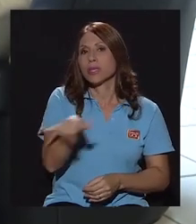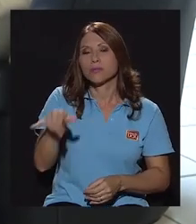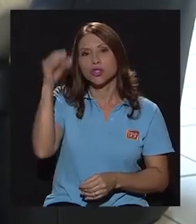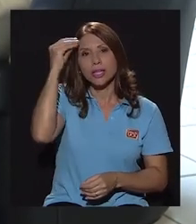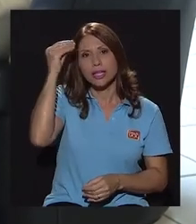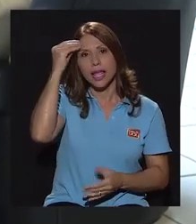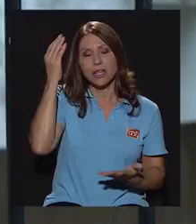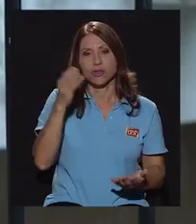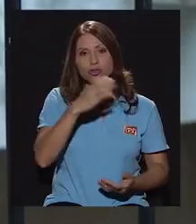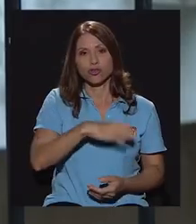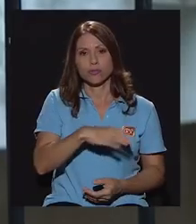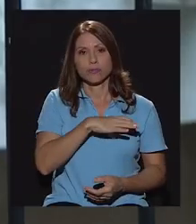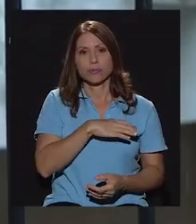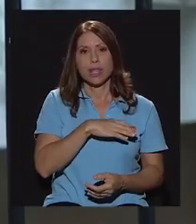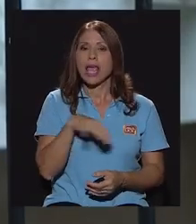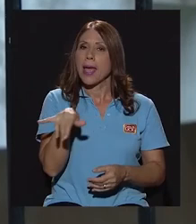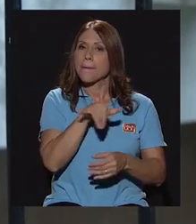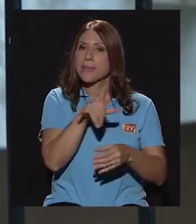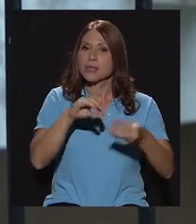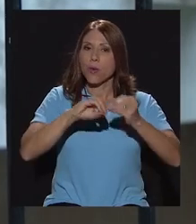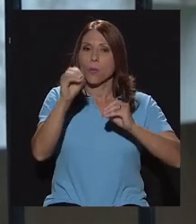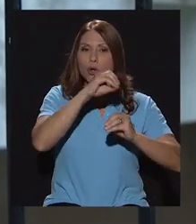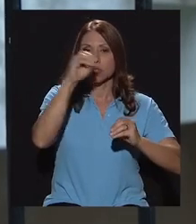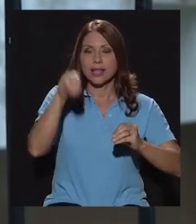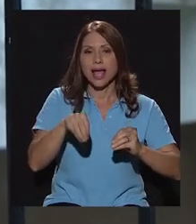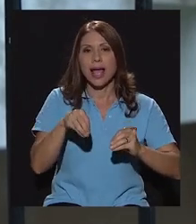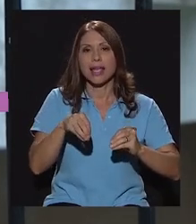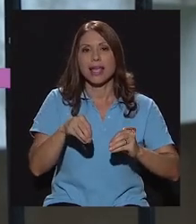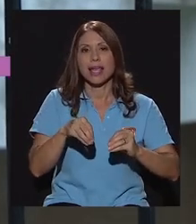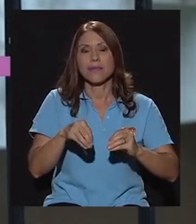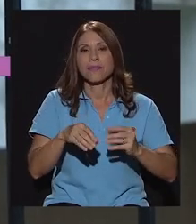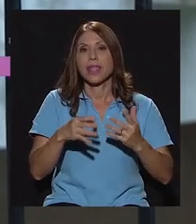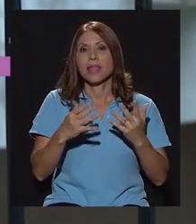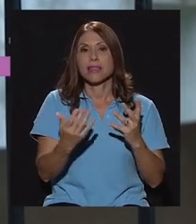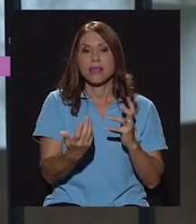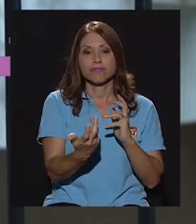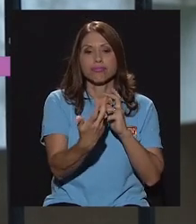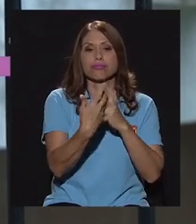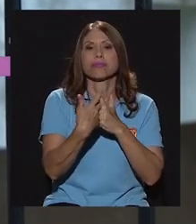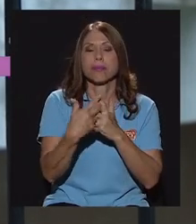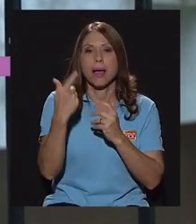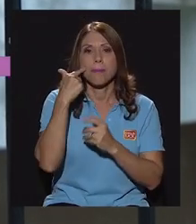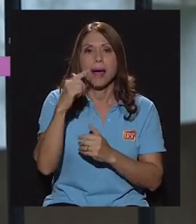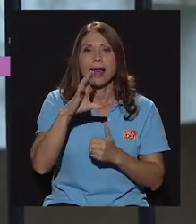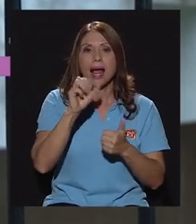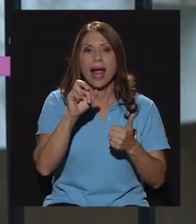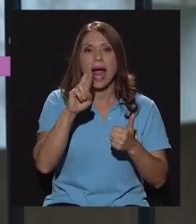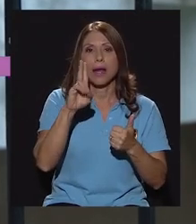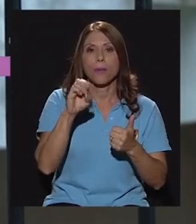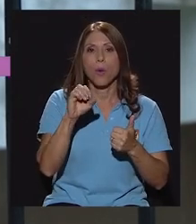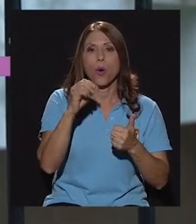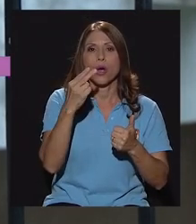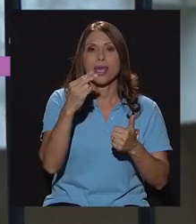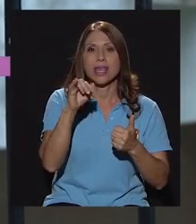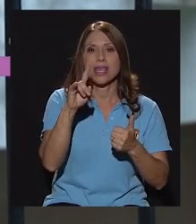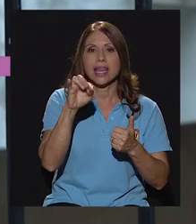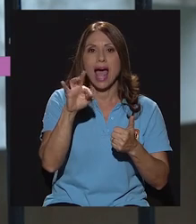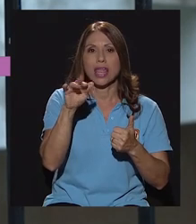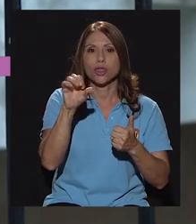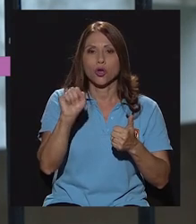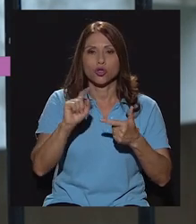los mismos criterios. Manejamos el mismo porcentaje de adecuación para carbohidratos, proteínas y